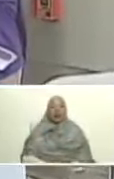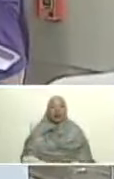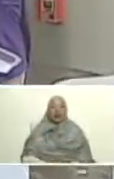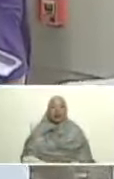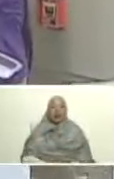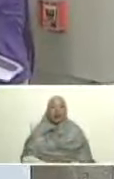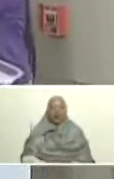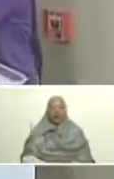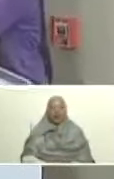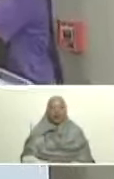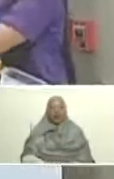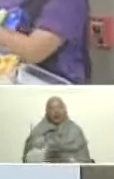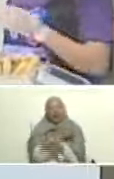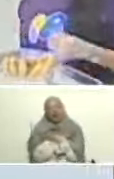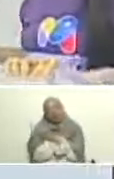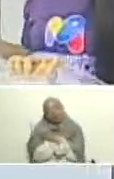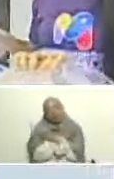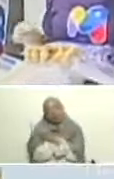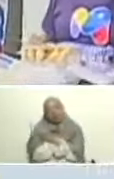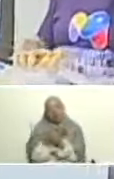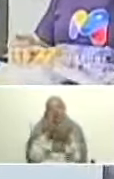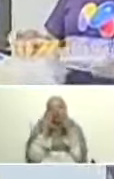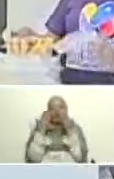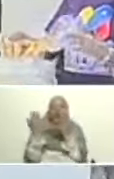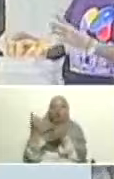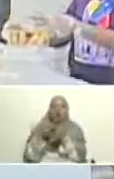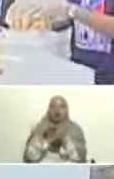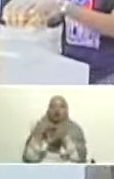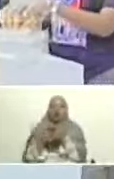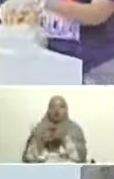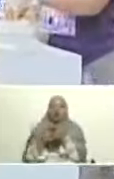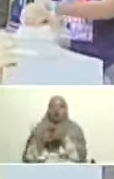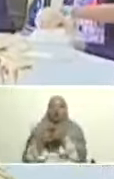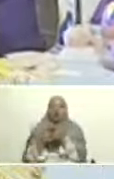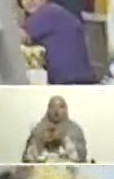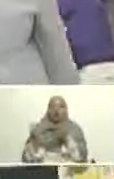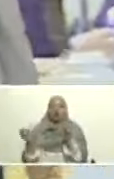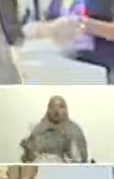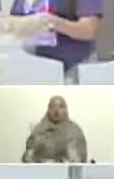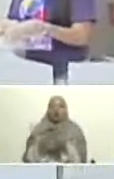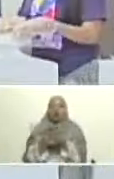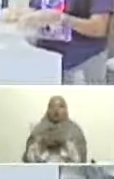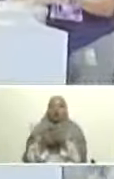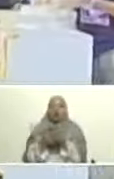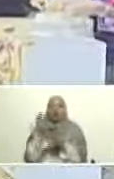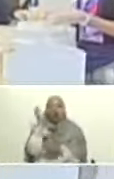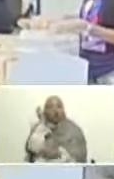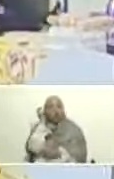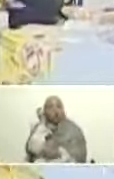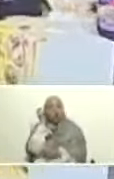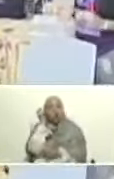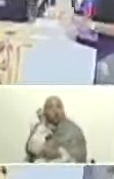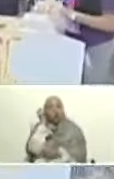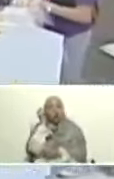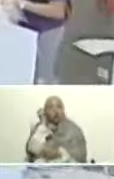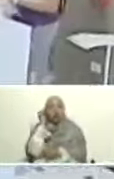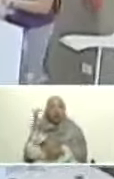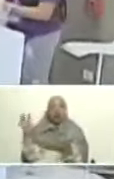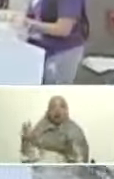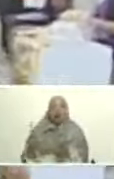tu rostro. Gracias. Te felicito. Gracias. Y aquí vamos entonces. Al encuentro con las mujeres,